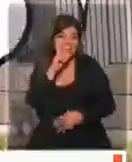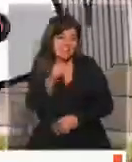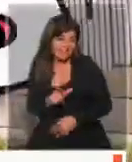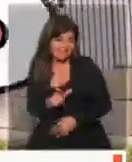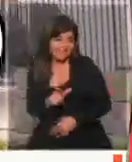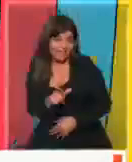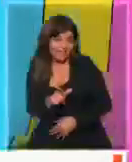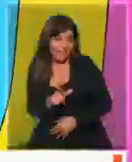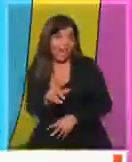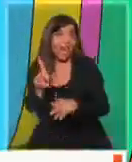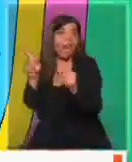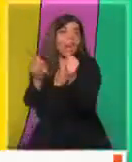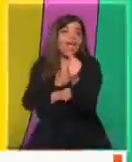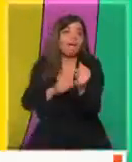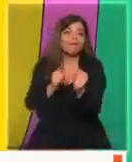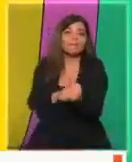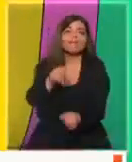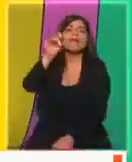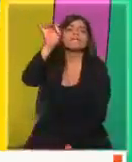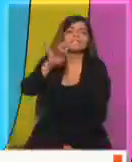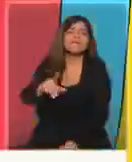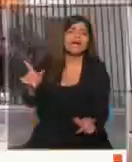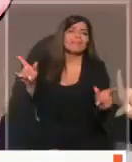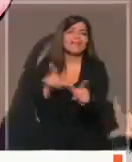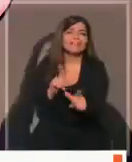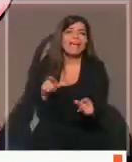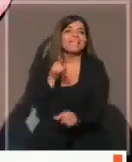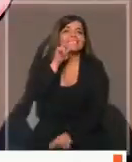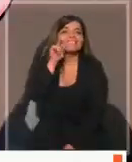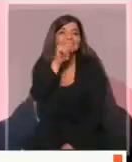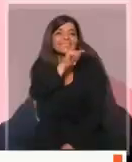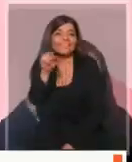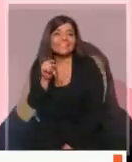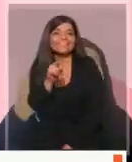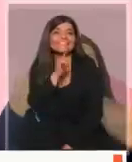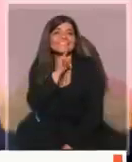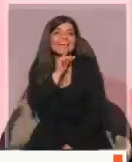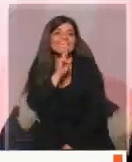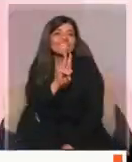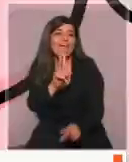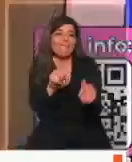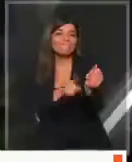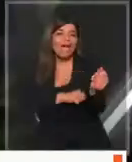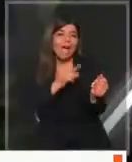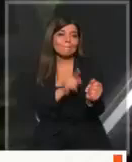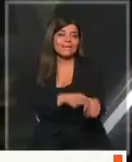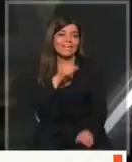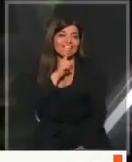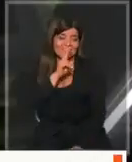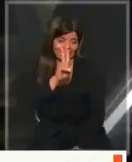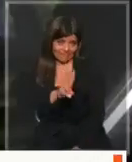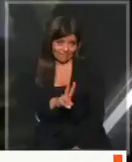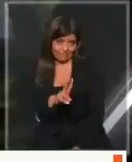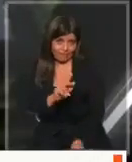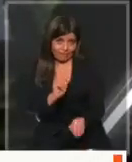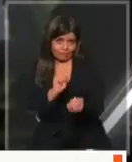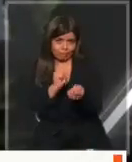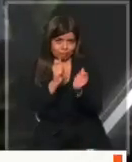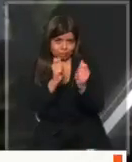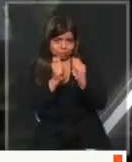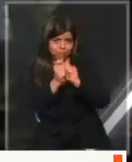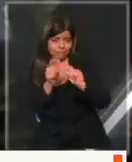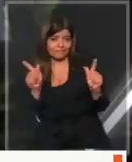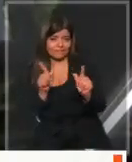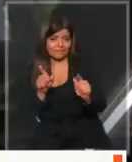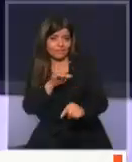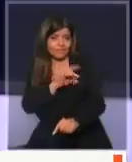sabe todo, todo sobre la televisión, son ellos, los Teves. Ahora soy una abuela HD. La evolución de la televisión en nuestro país es sinónimo